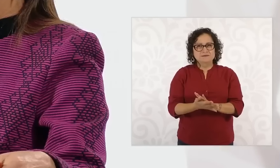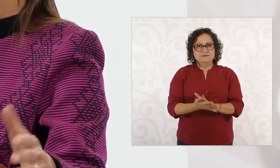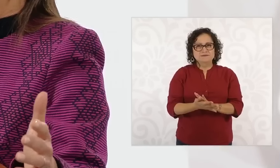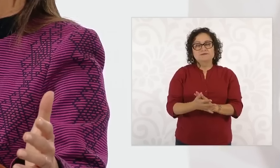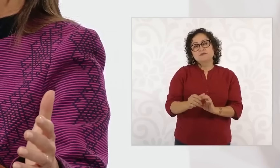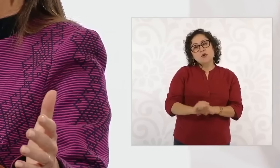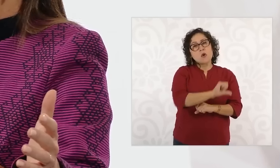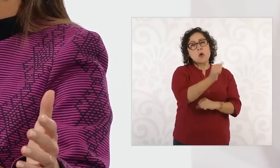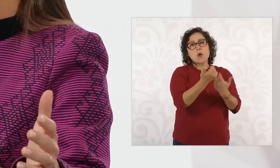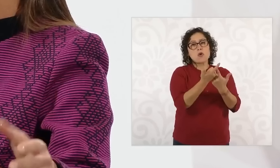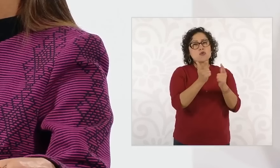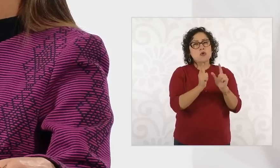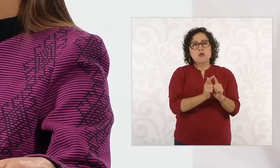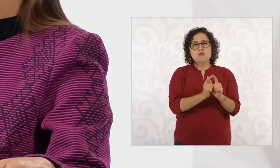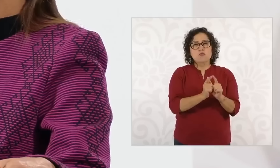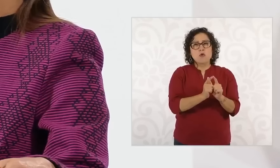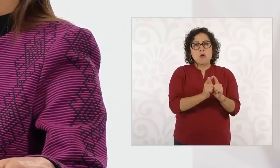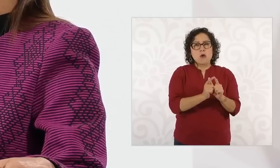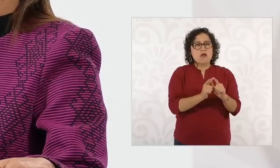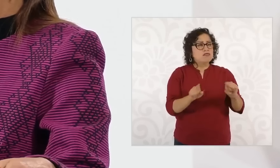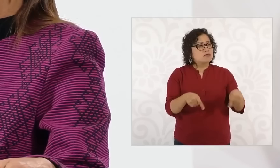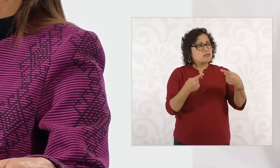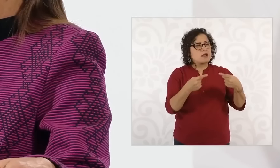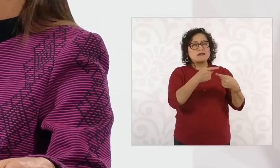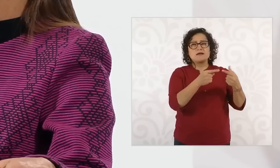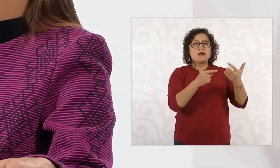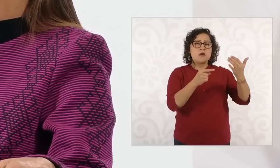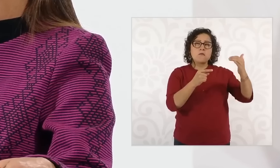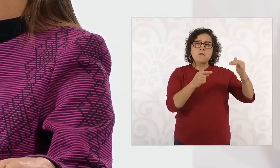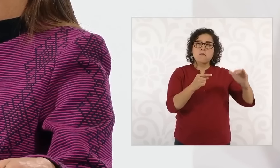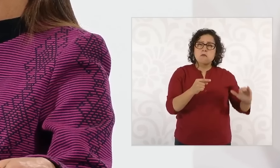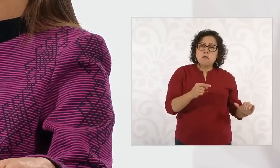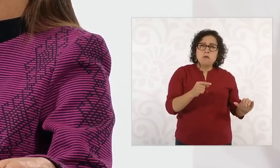pues tiene menos presencia, porque no tiene nada que ofrecer.